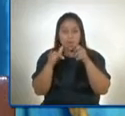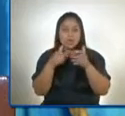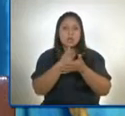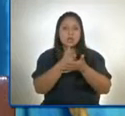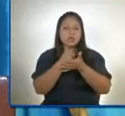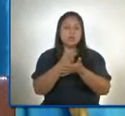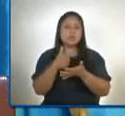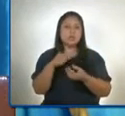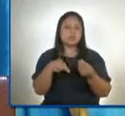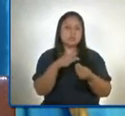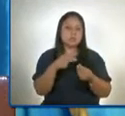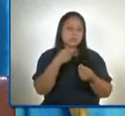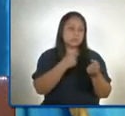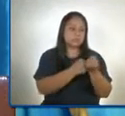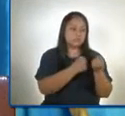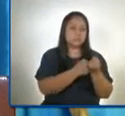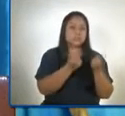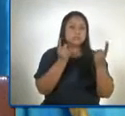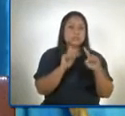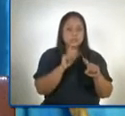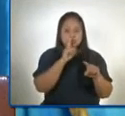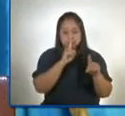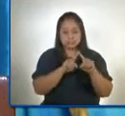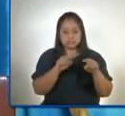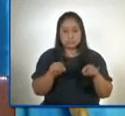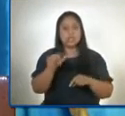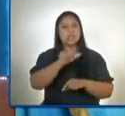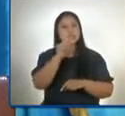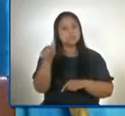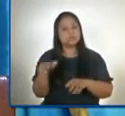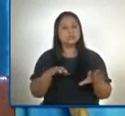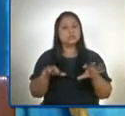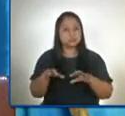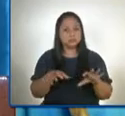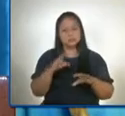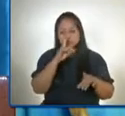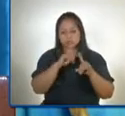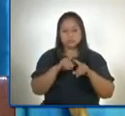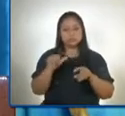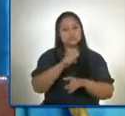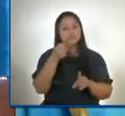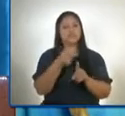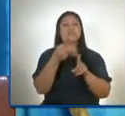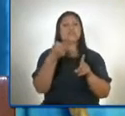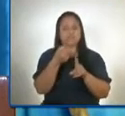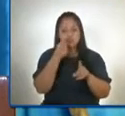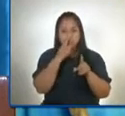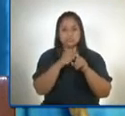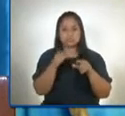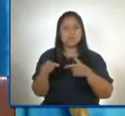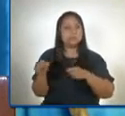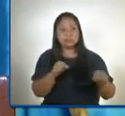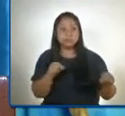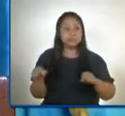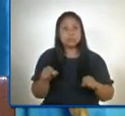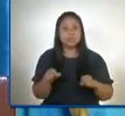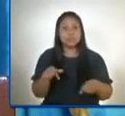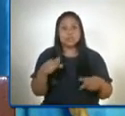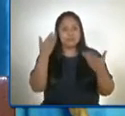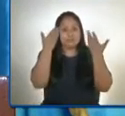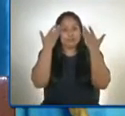pero debemos de tener presente que también hay otros eventos, otros fenómenos que pueden presentarse, como los eventos sísmicos que no se pueden